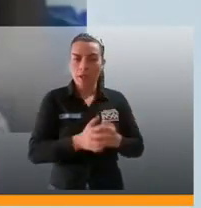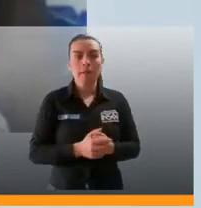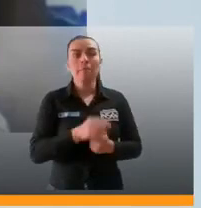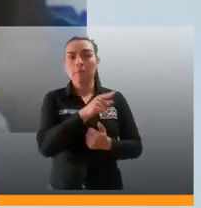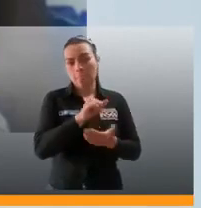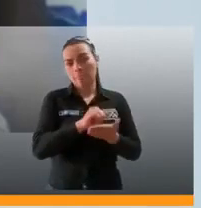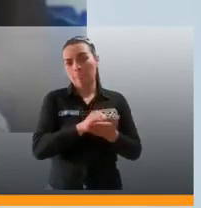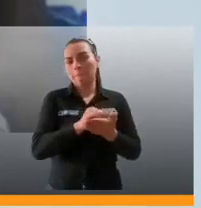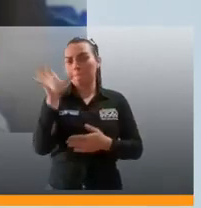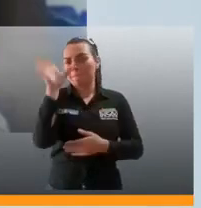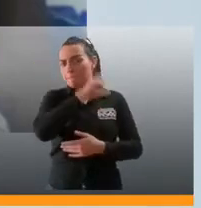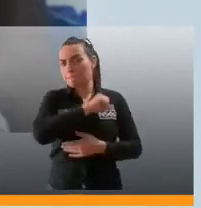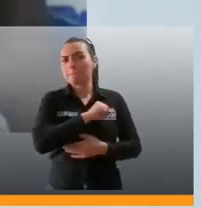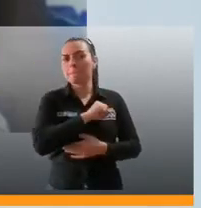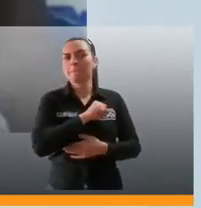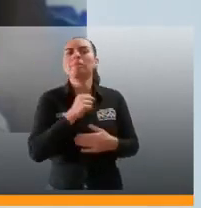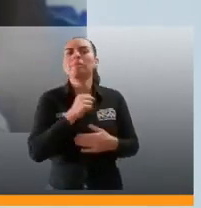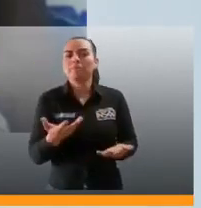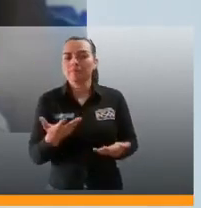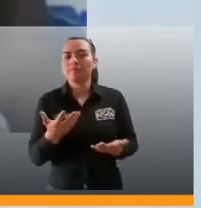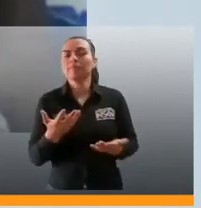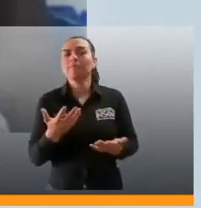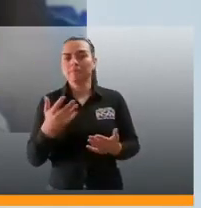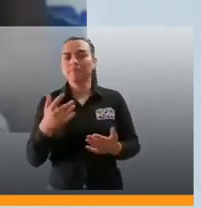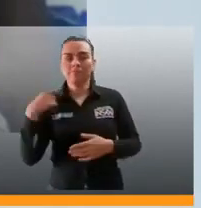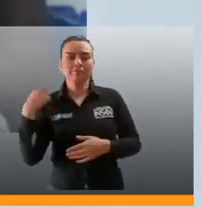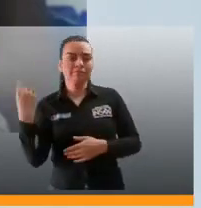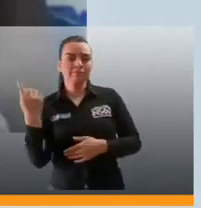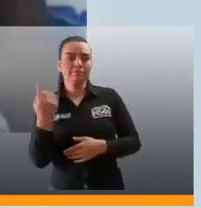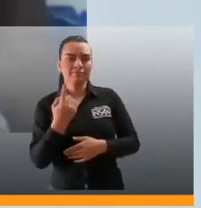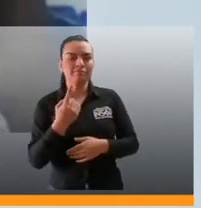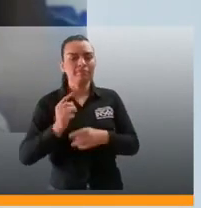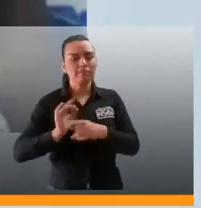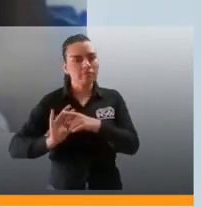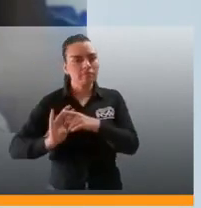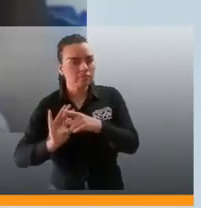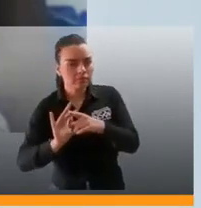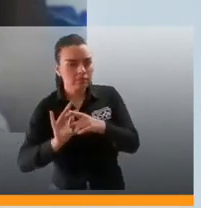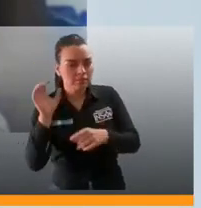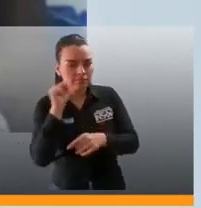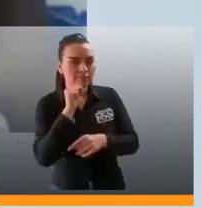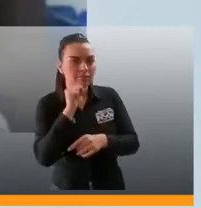sobre la práctica y pues mantener los procesos